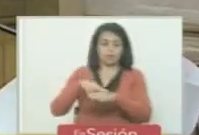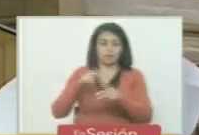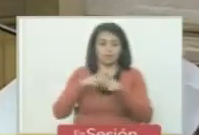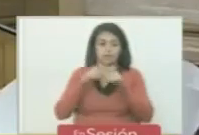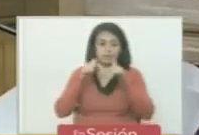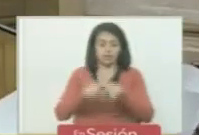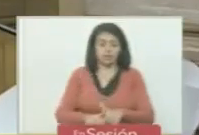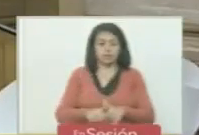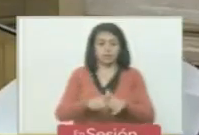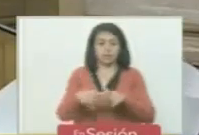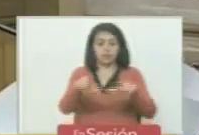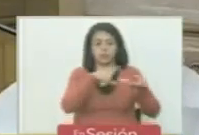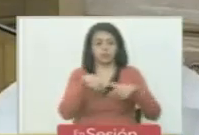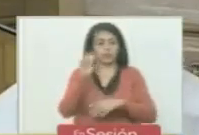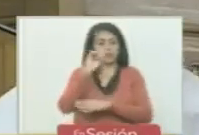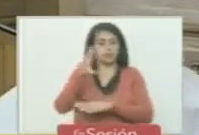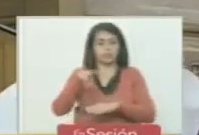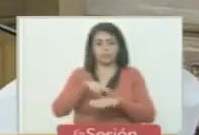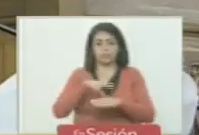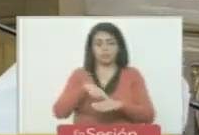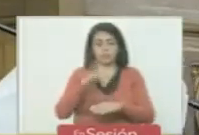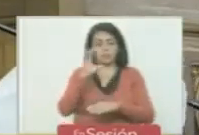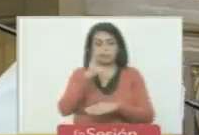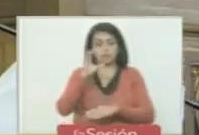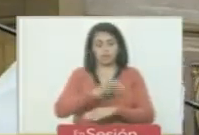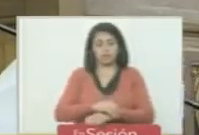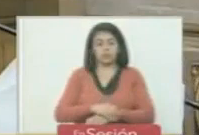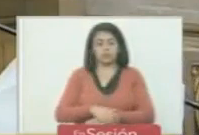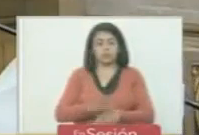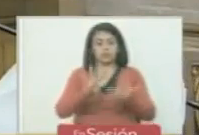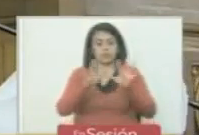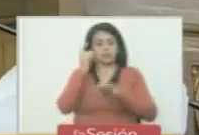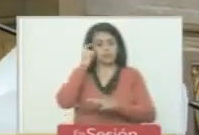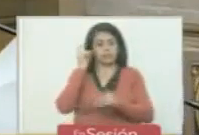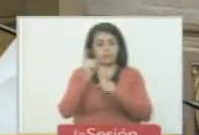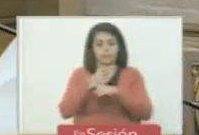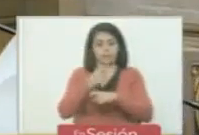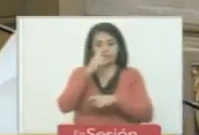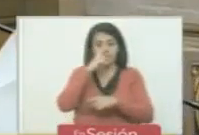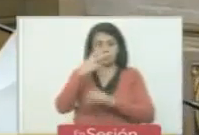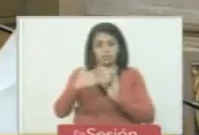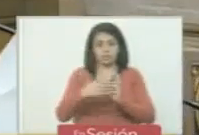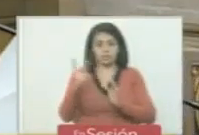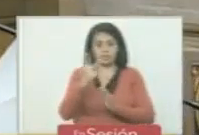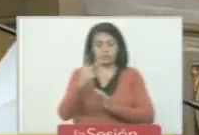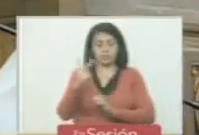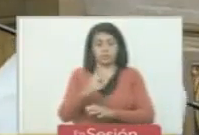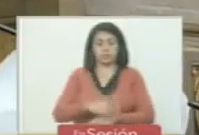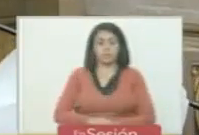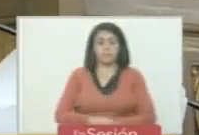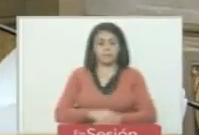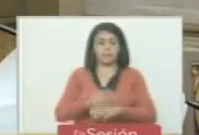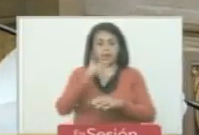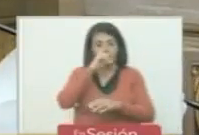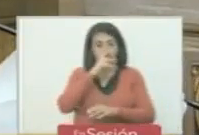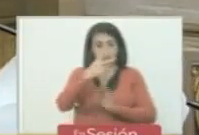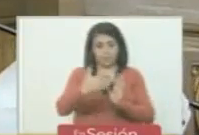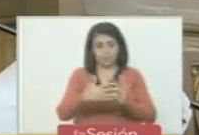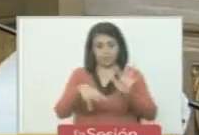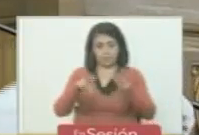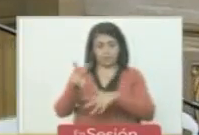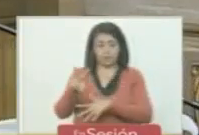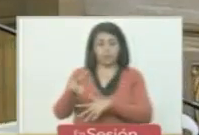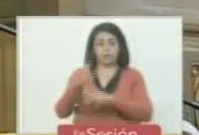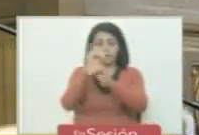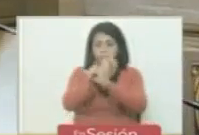Legislativo, sede de la Asamblea Nacional en Caracas, a los 9 días del mes de agosto de 2022, año 212